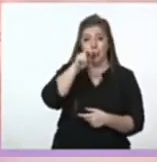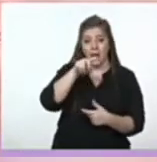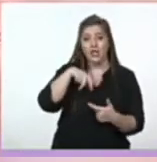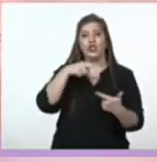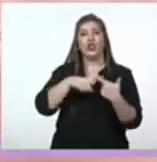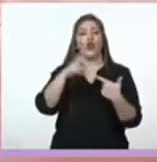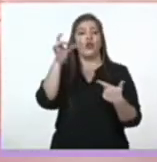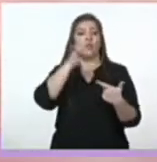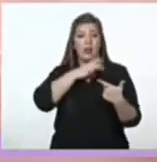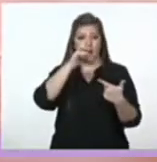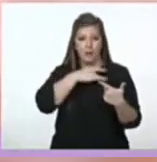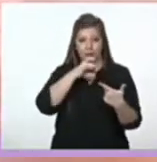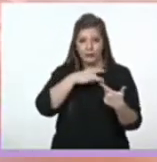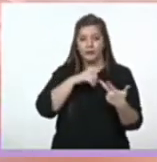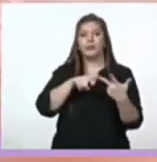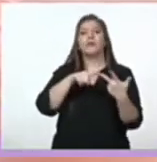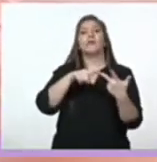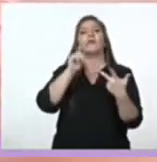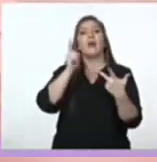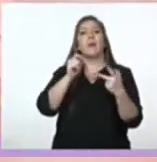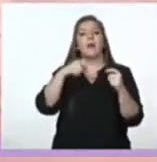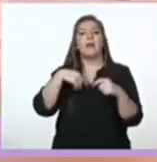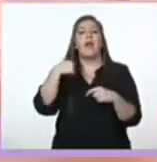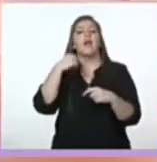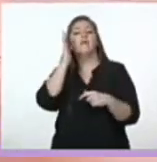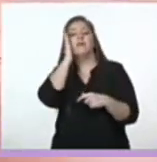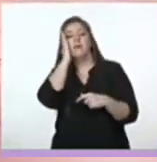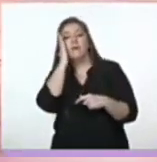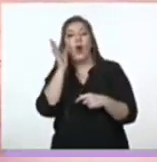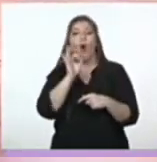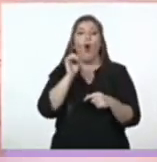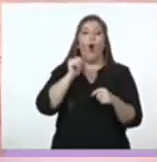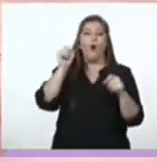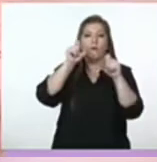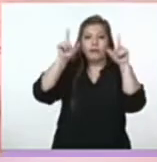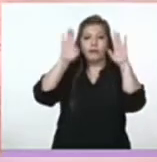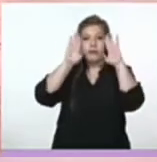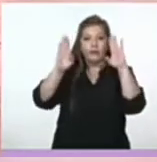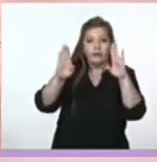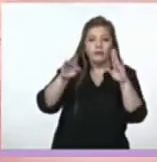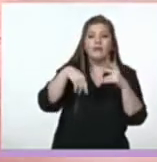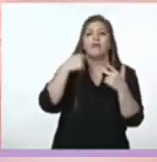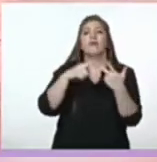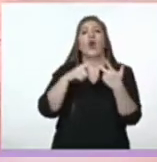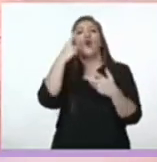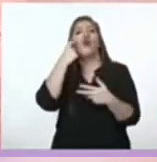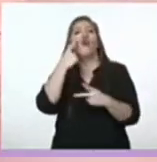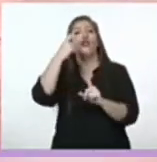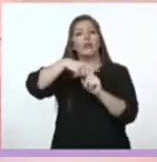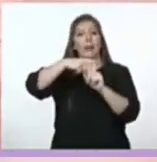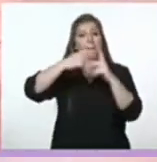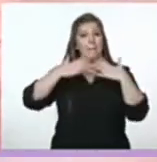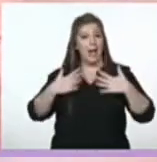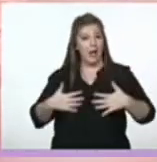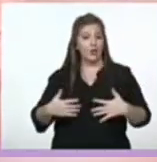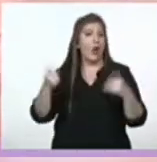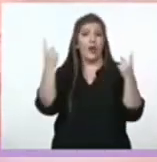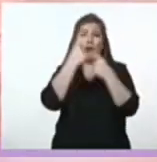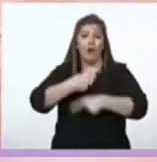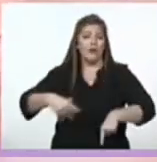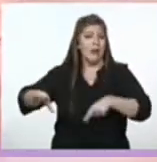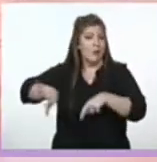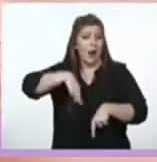frecuencia cardíaca, de la alerta y el sueño, el control de la temperatura, es decir, cumple funciones vitales